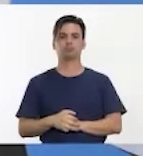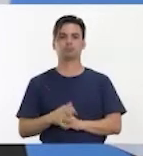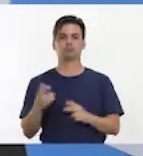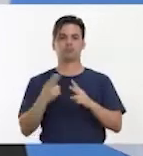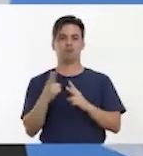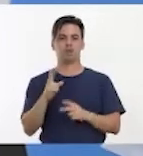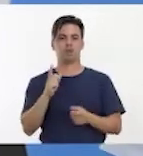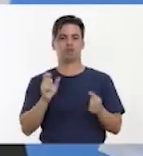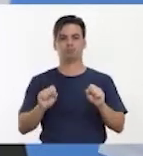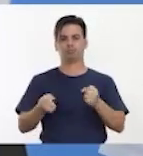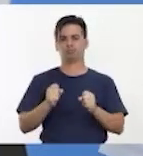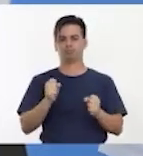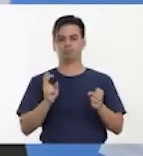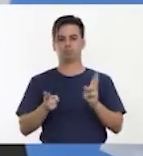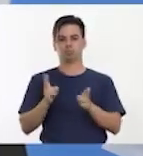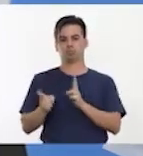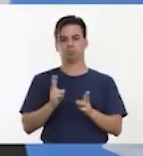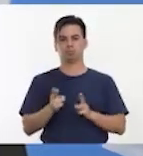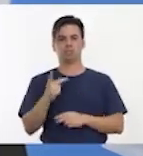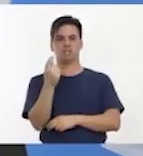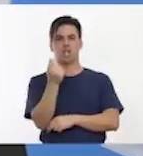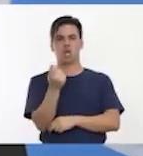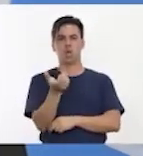económica y política.